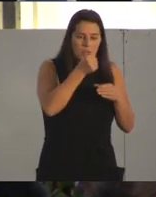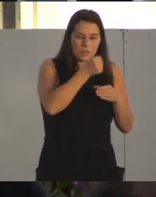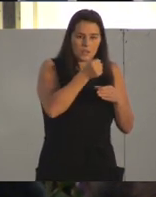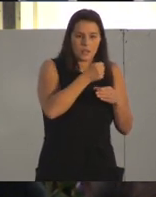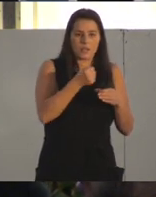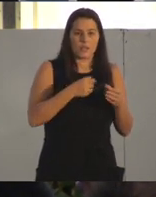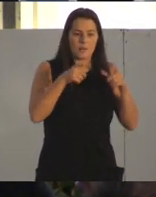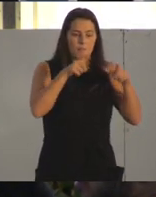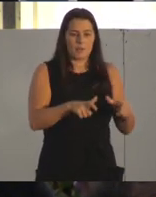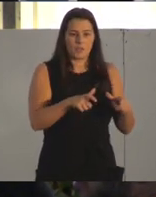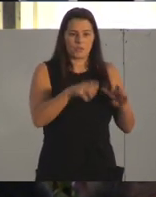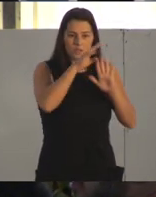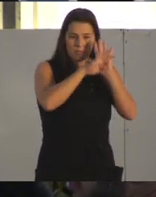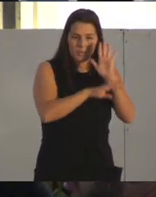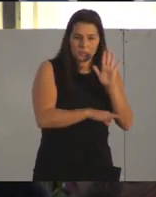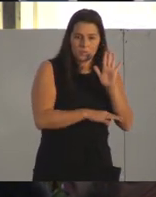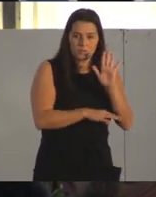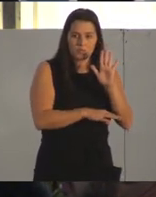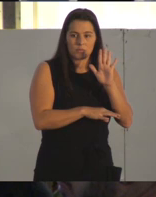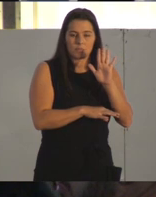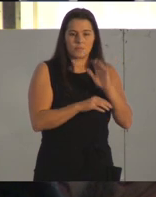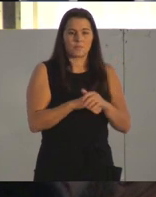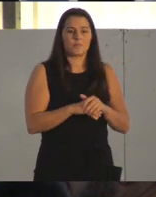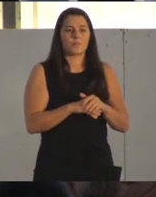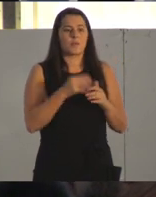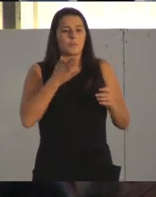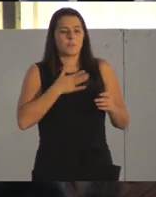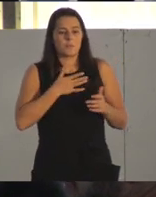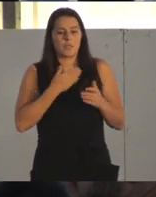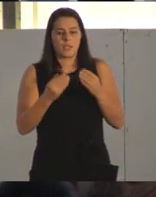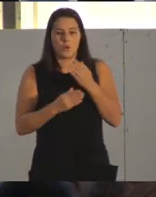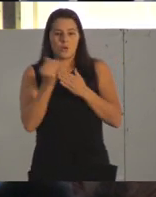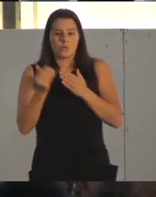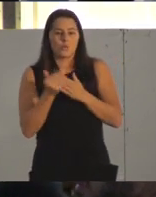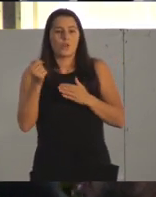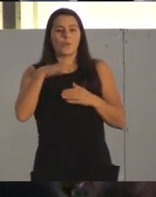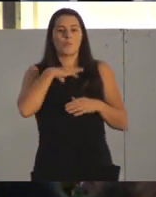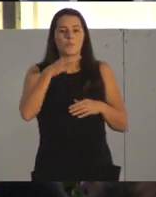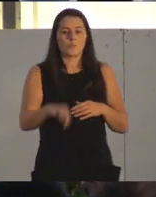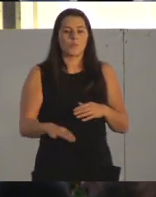ese menú, pero nuestros usuarios pueden tener una dieta hipercalórica, hipocalórica, colesterol, demás.